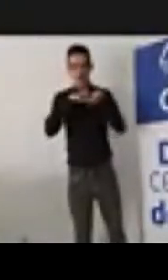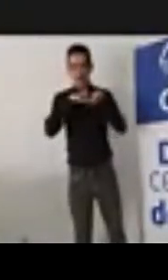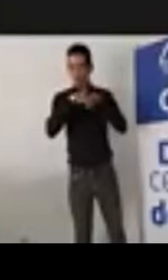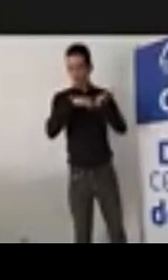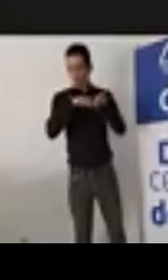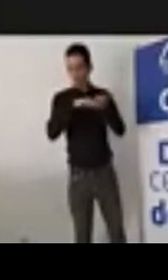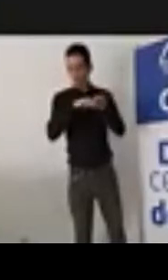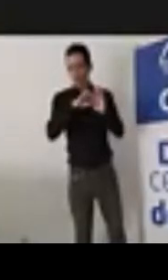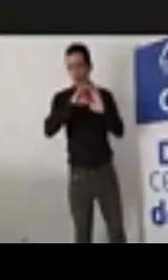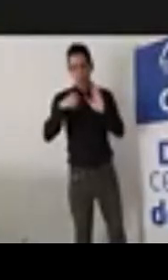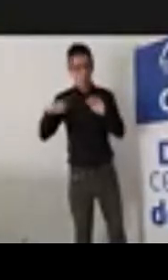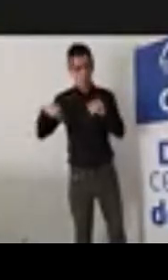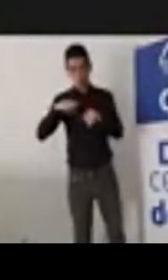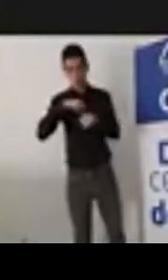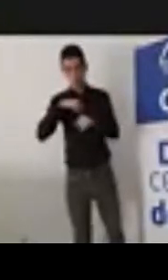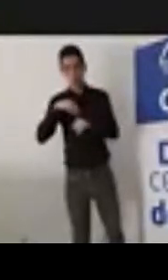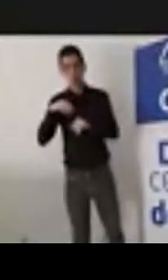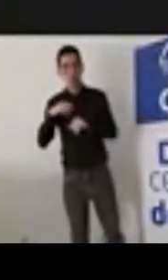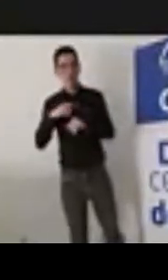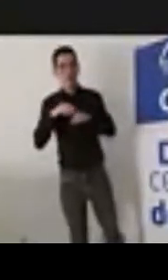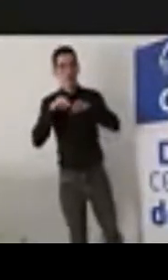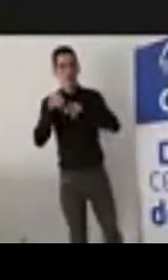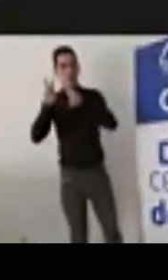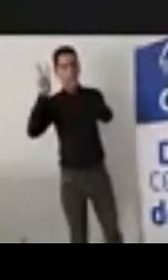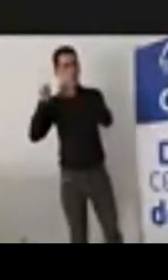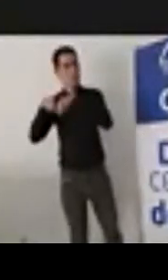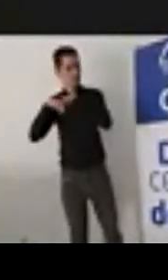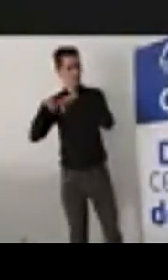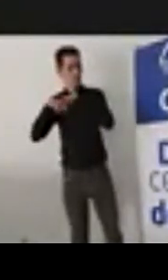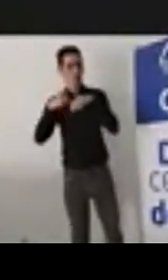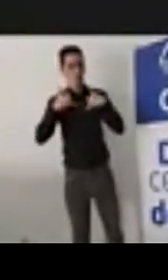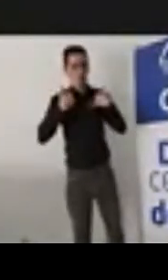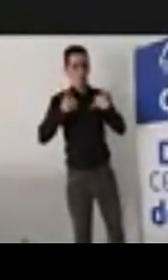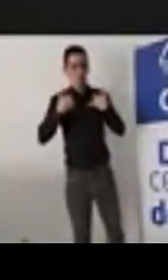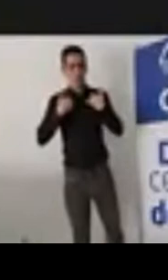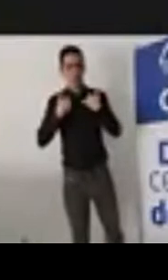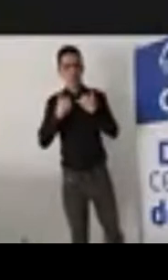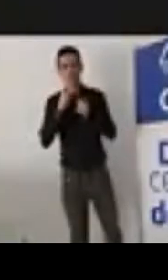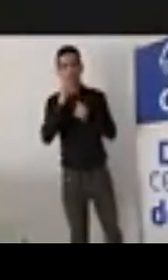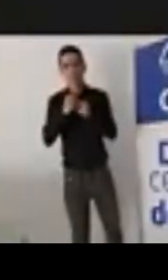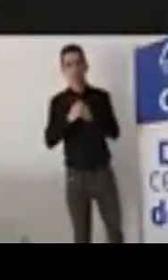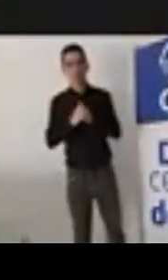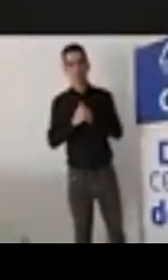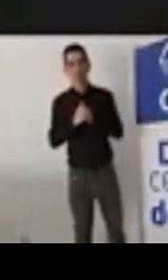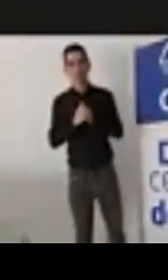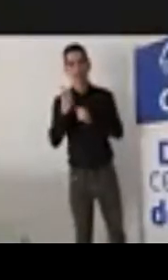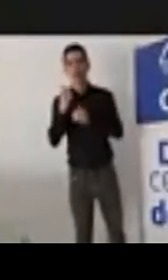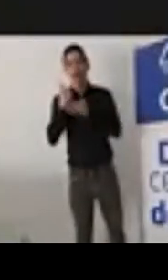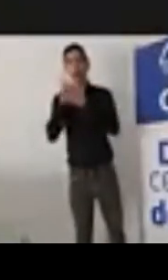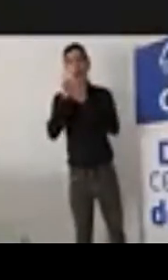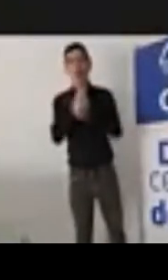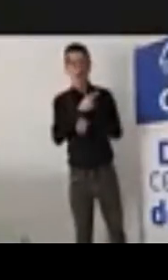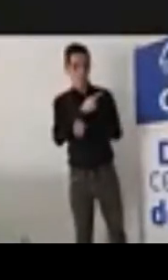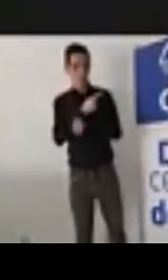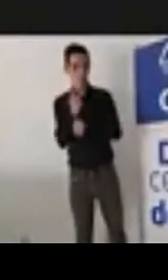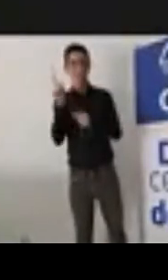para jóvenes, trabajar temas de empleabilidad para jóvenes implica aportar al fin de la pobreza, implica aportar al fin del